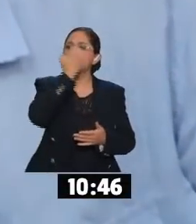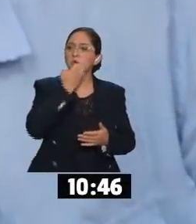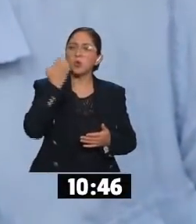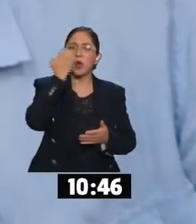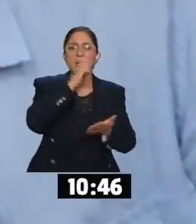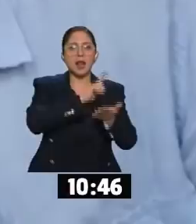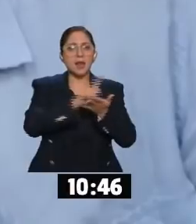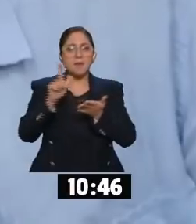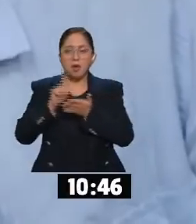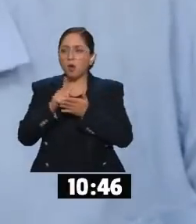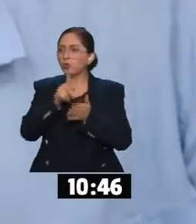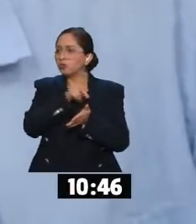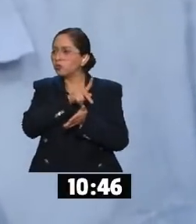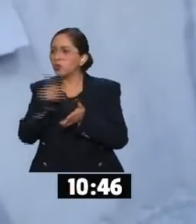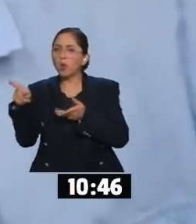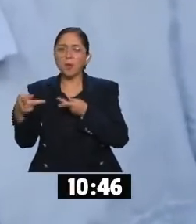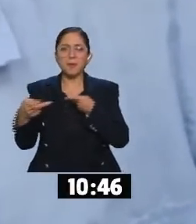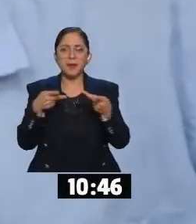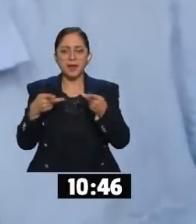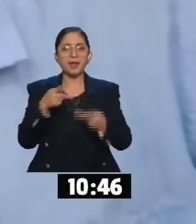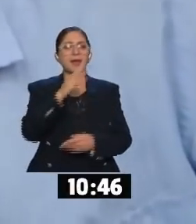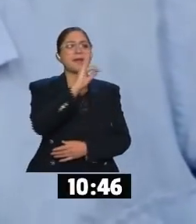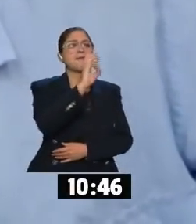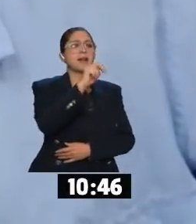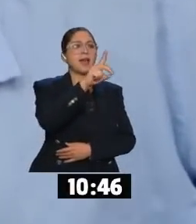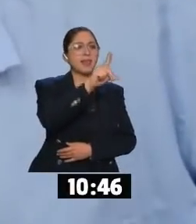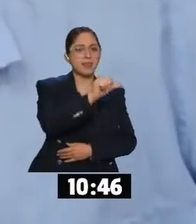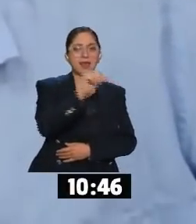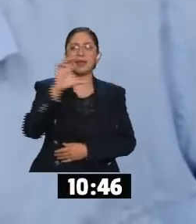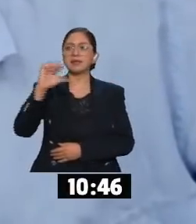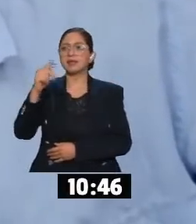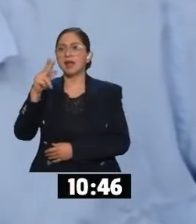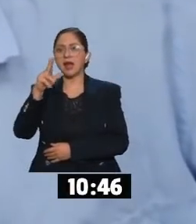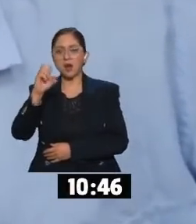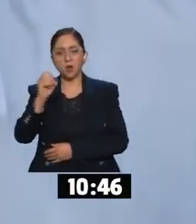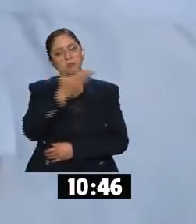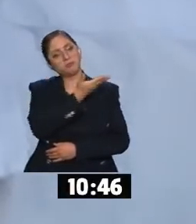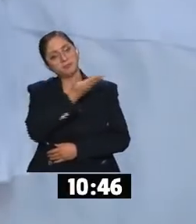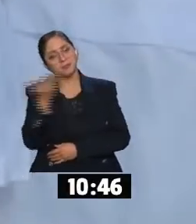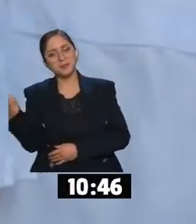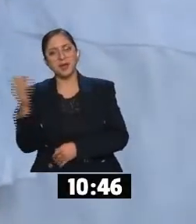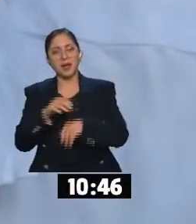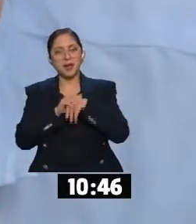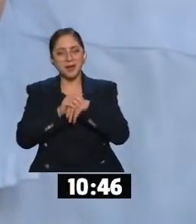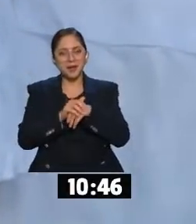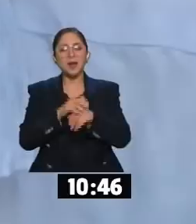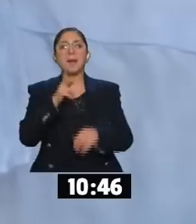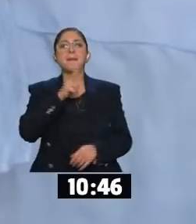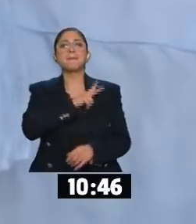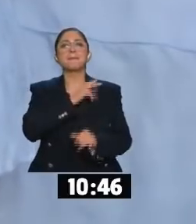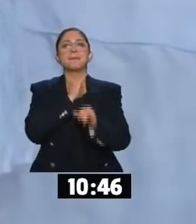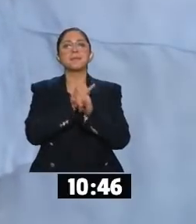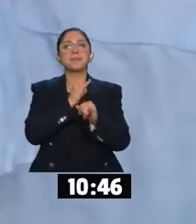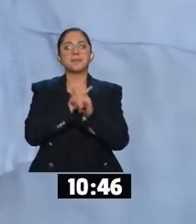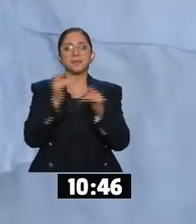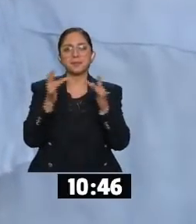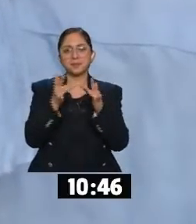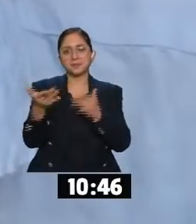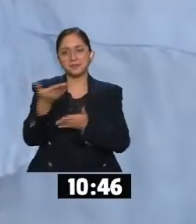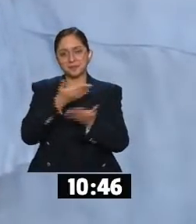prepararlo todo. Fernanda, mi charro, amigos, Capital por Cuales, mis redes, Marco